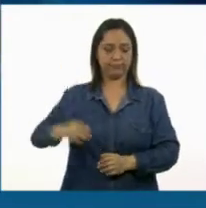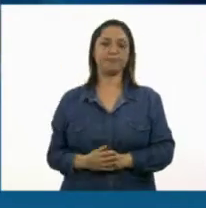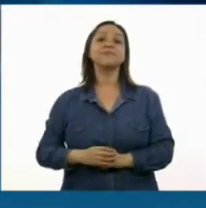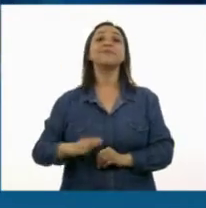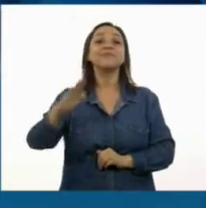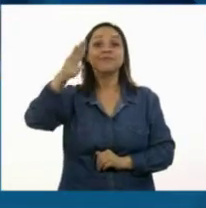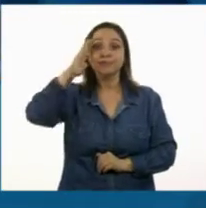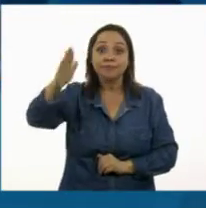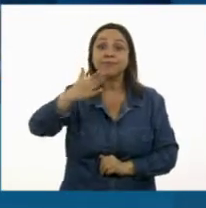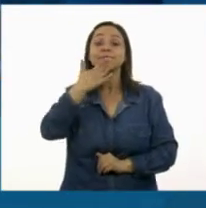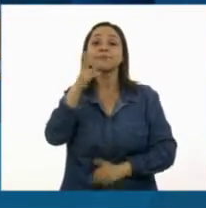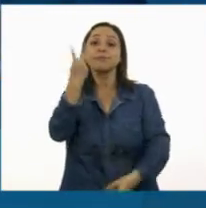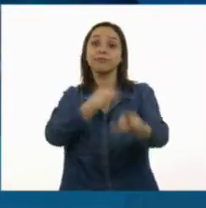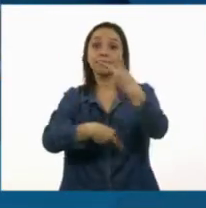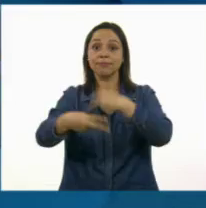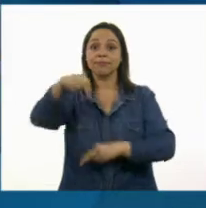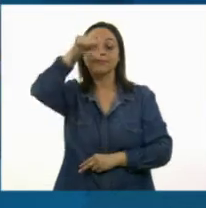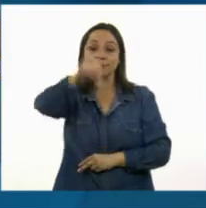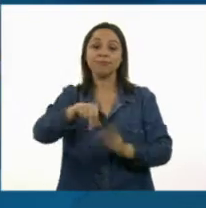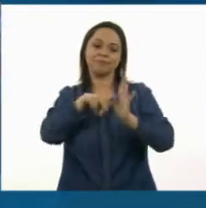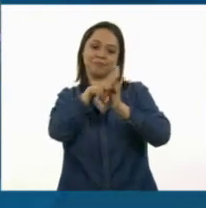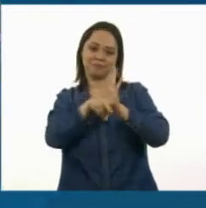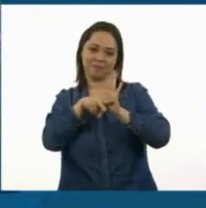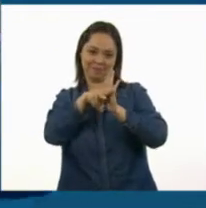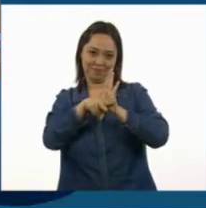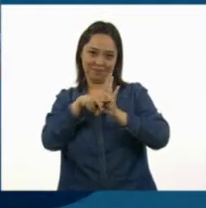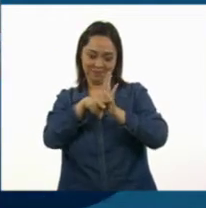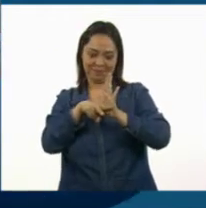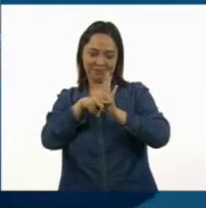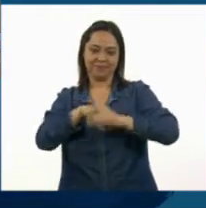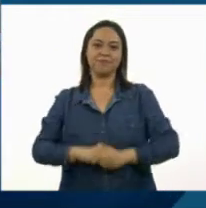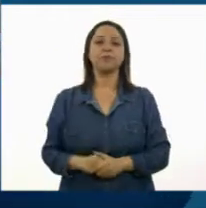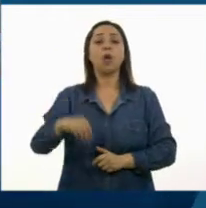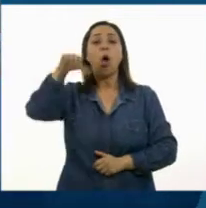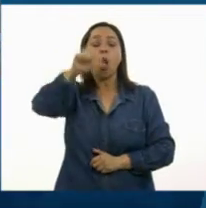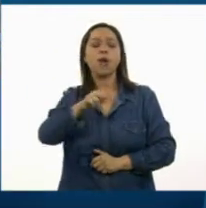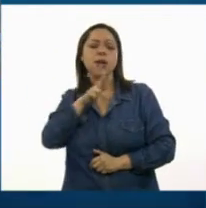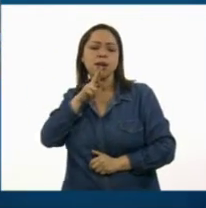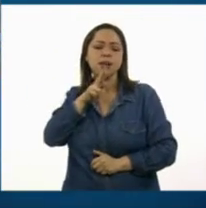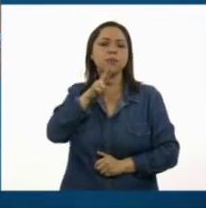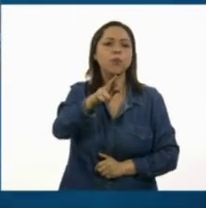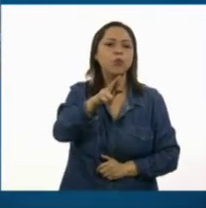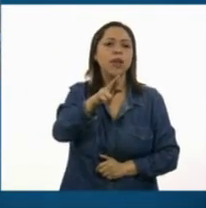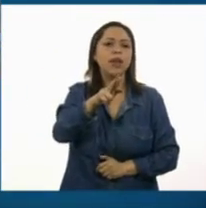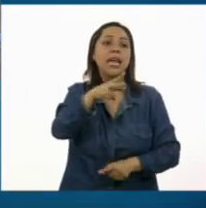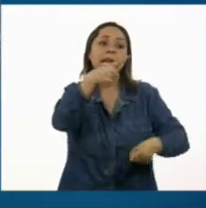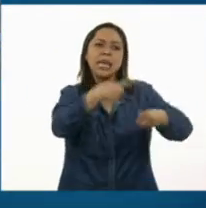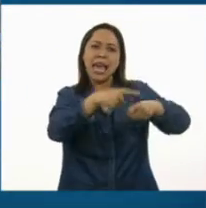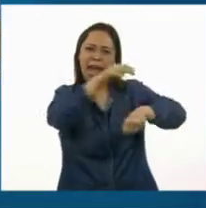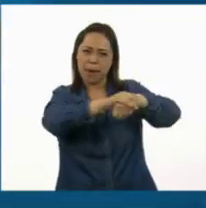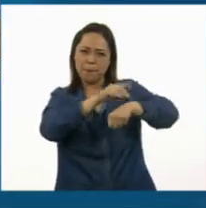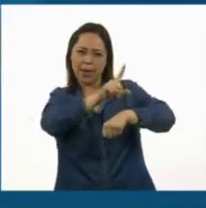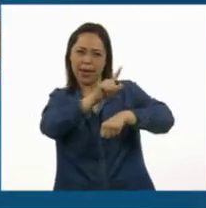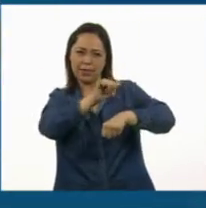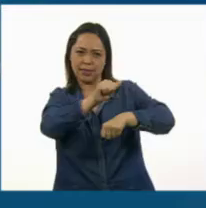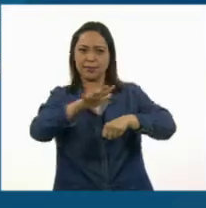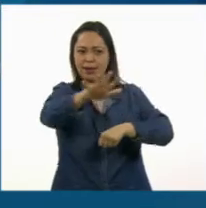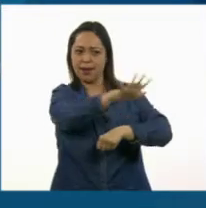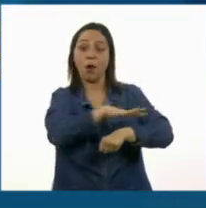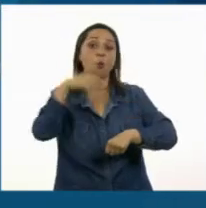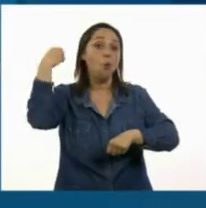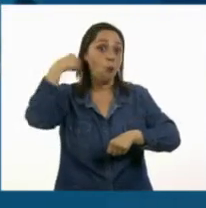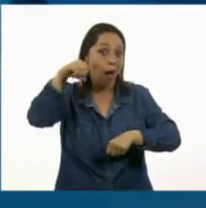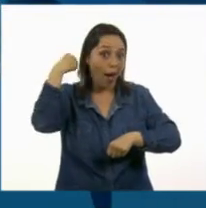Hola, bienvenidos a este videocanal. Hoy vamos a responder la pregunta que nuestra amiga Sacil, de la capital